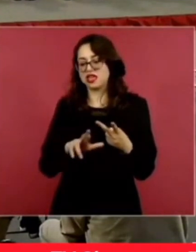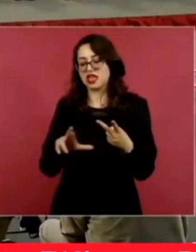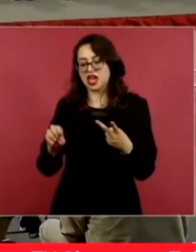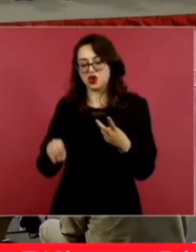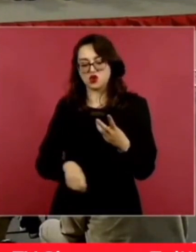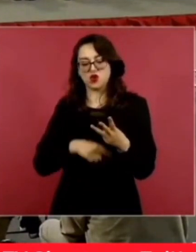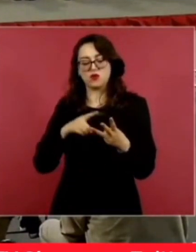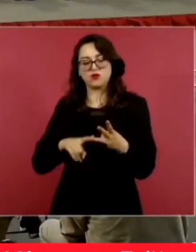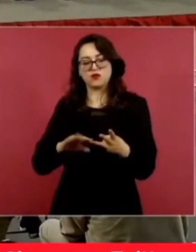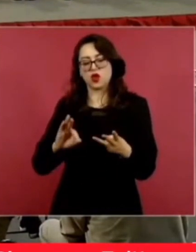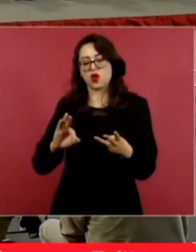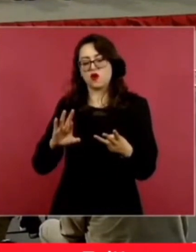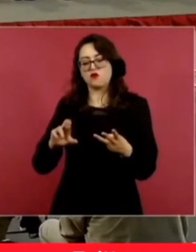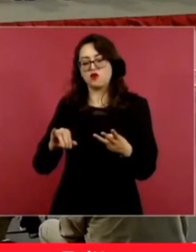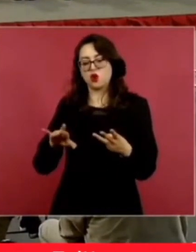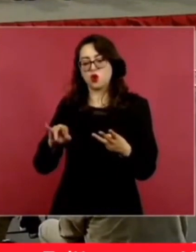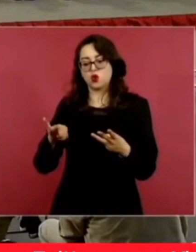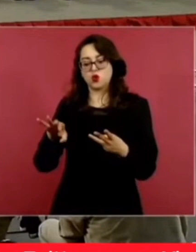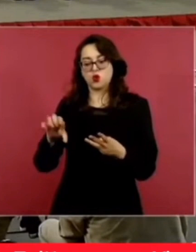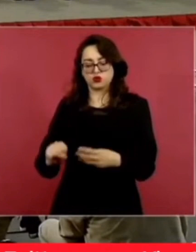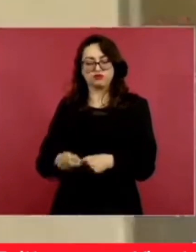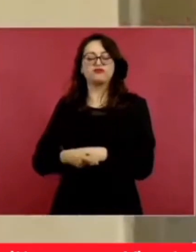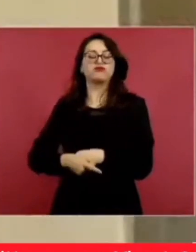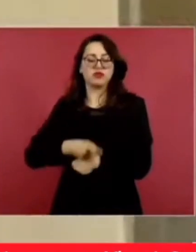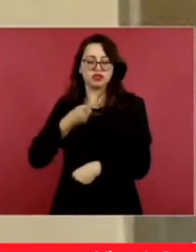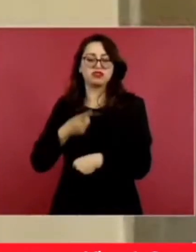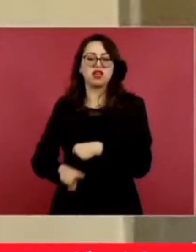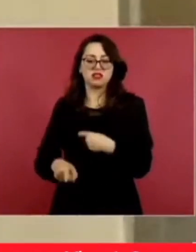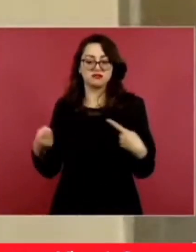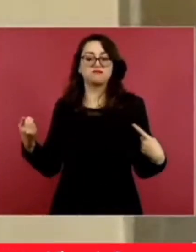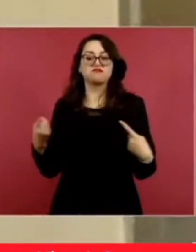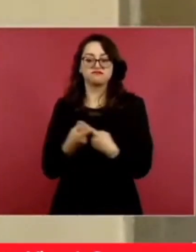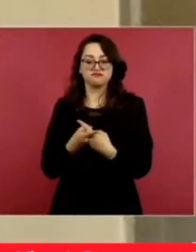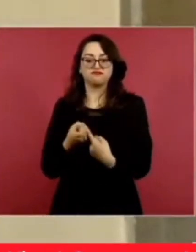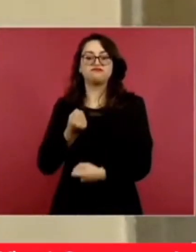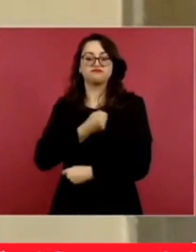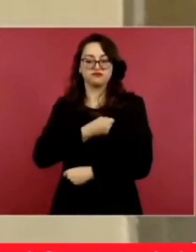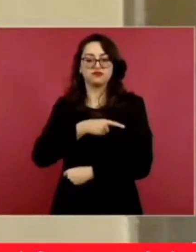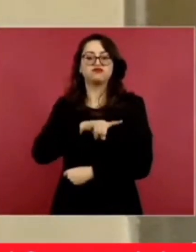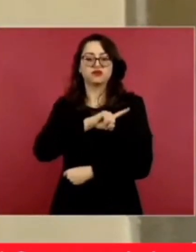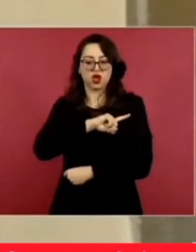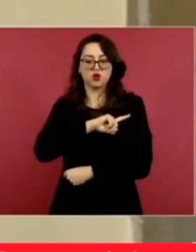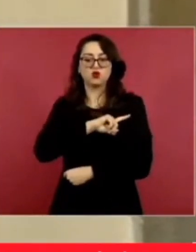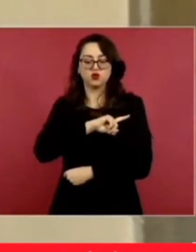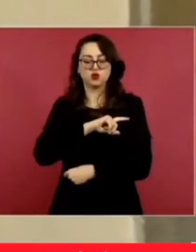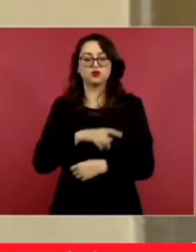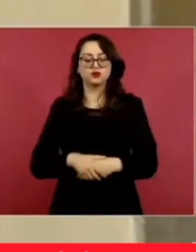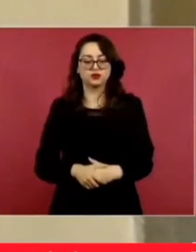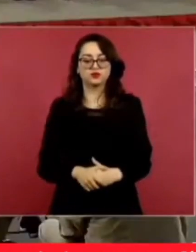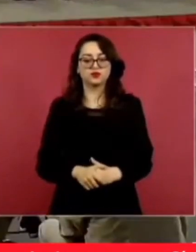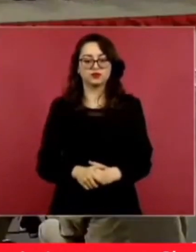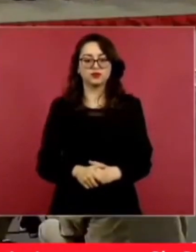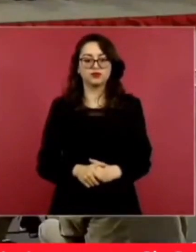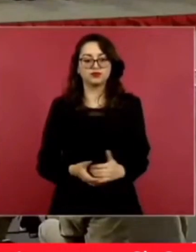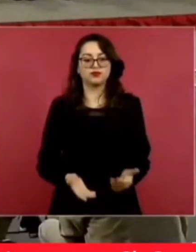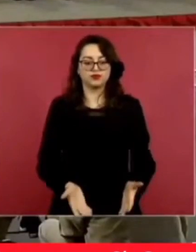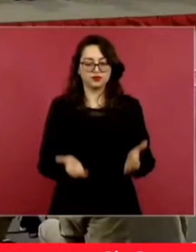vivos como implicaciones negativas también a la salud de las personas. La siguiente.